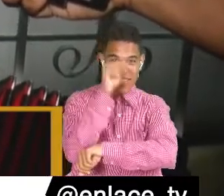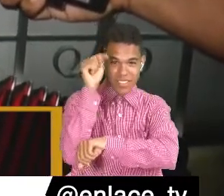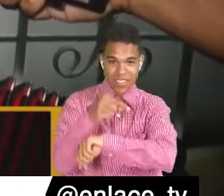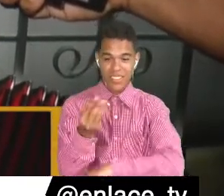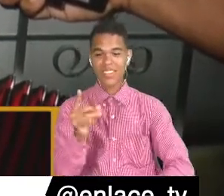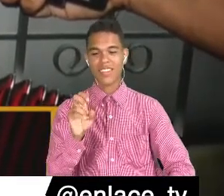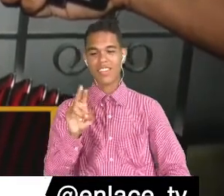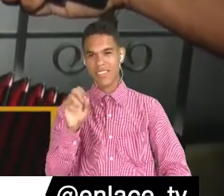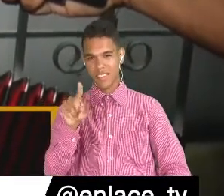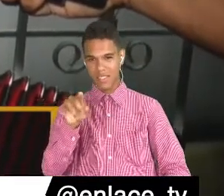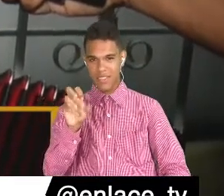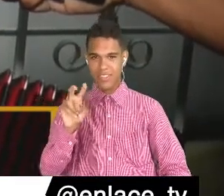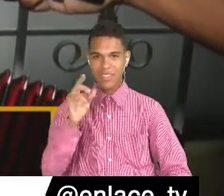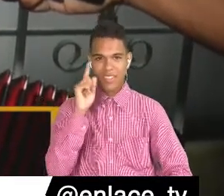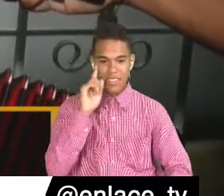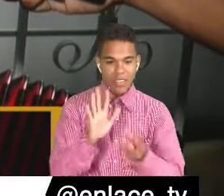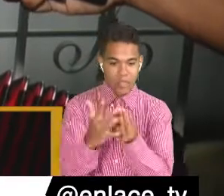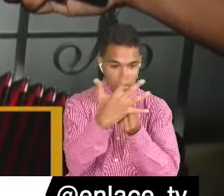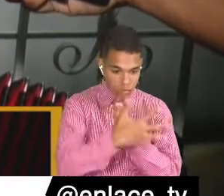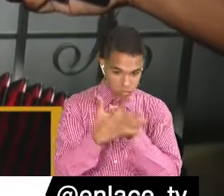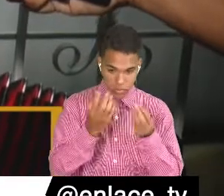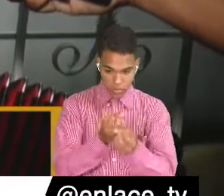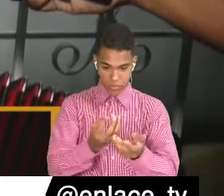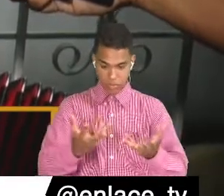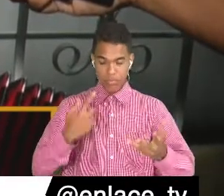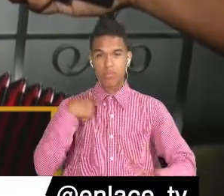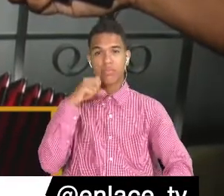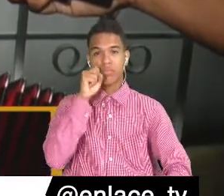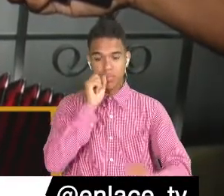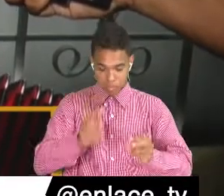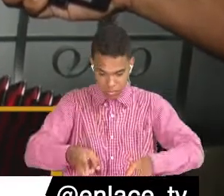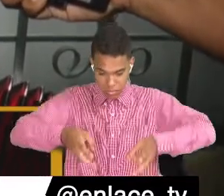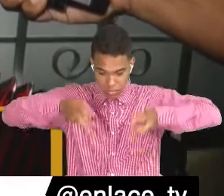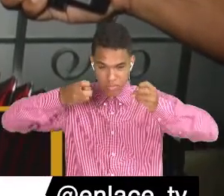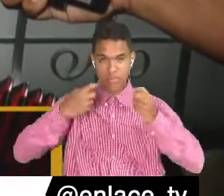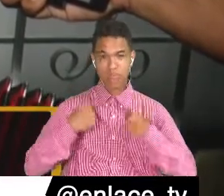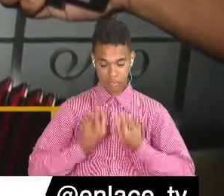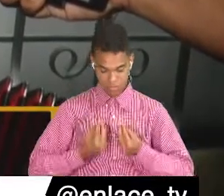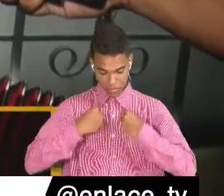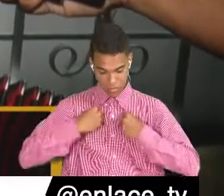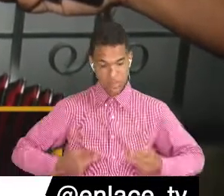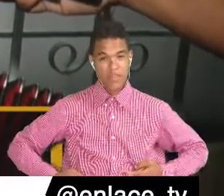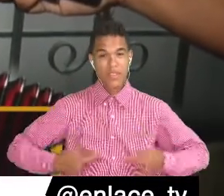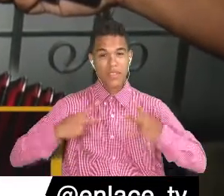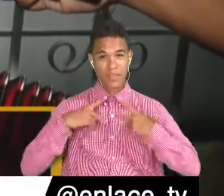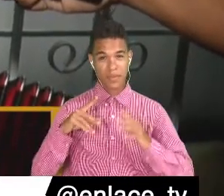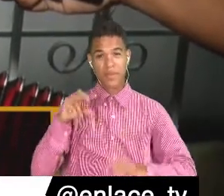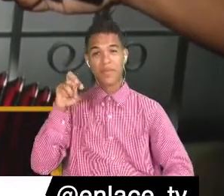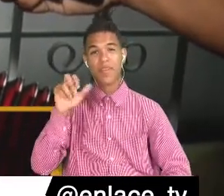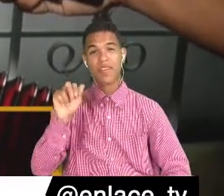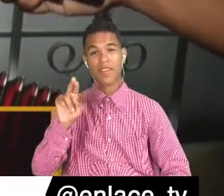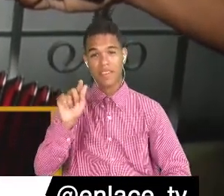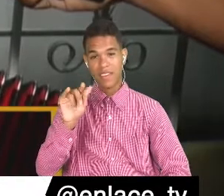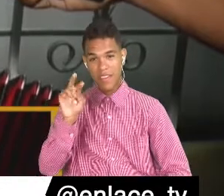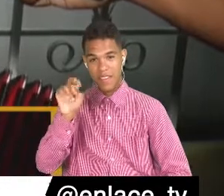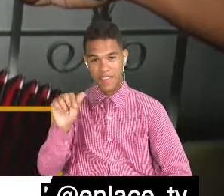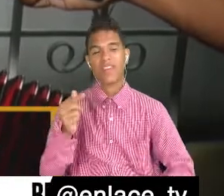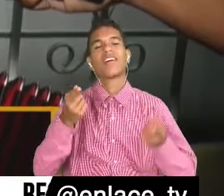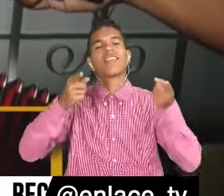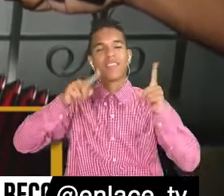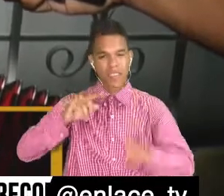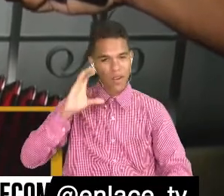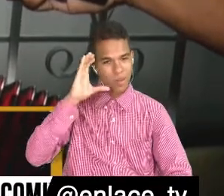Son productos que da esa mina, de ese producto nos sostenemos. Y la parafina también la tenemos, y